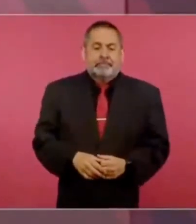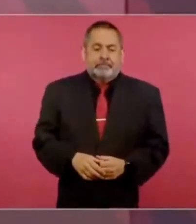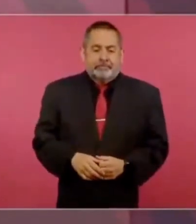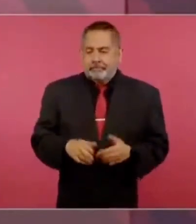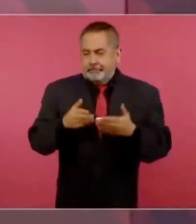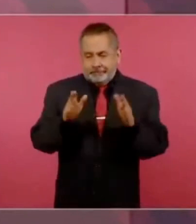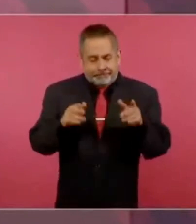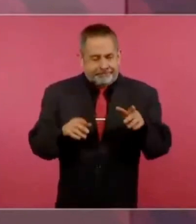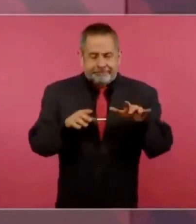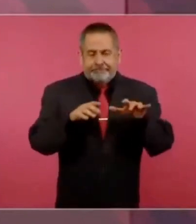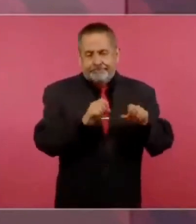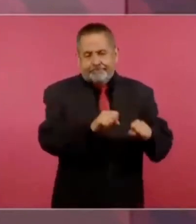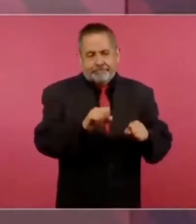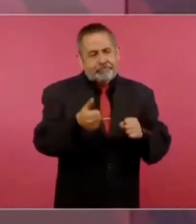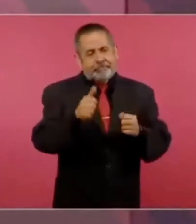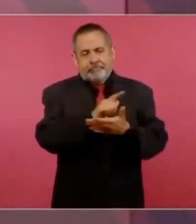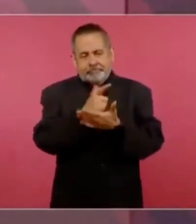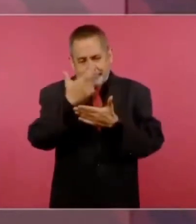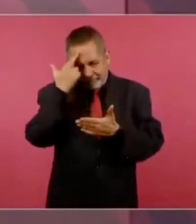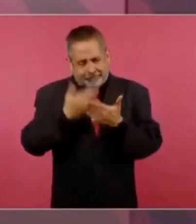abierta por otro delito,